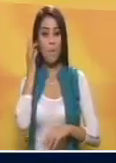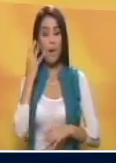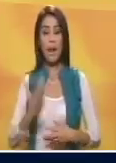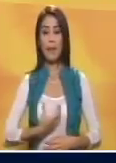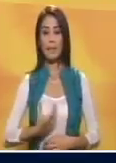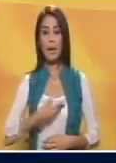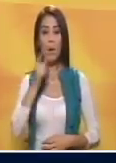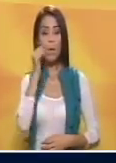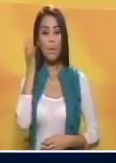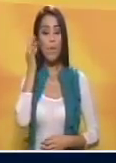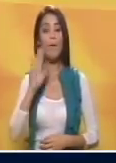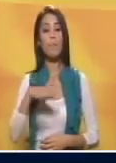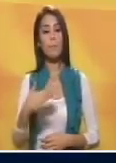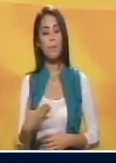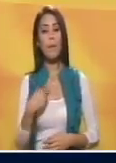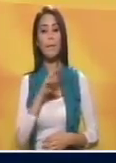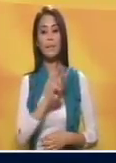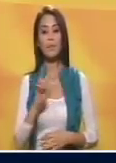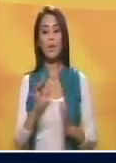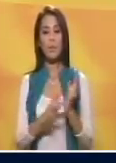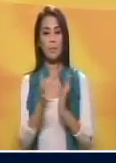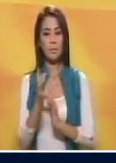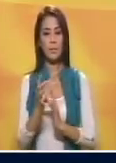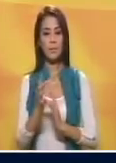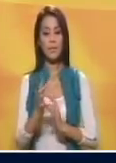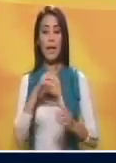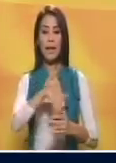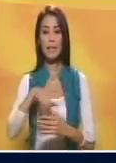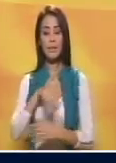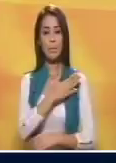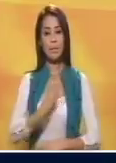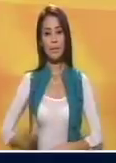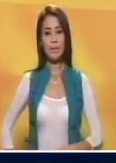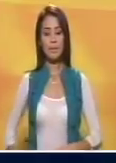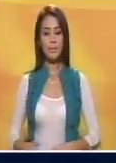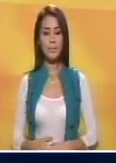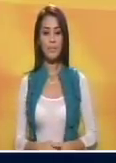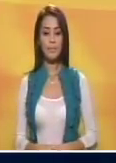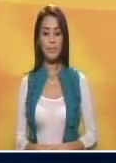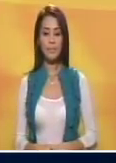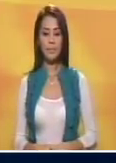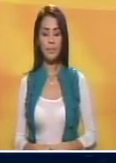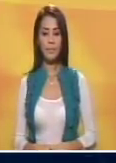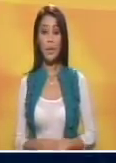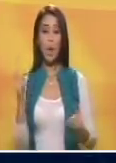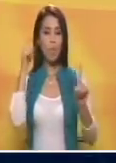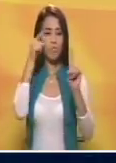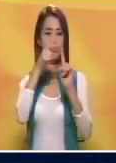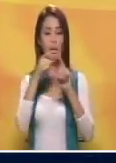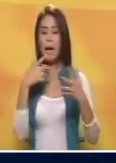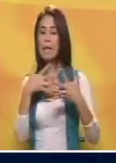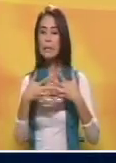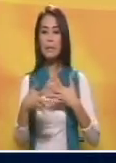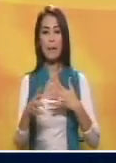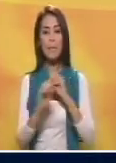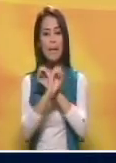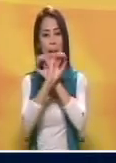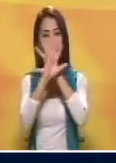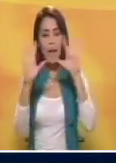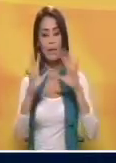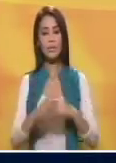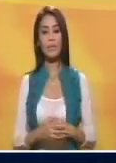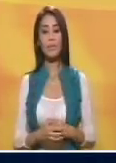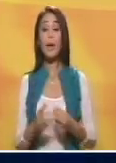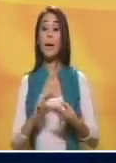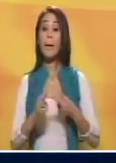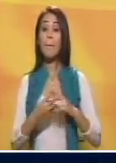y próximamente, el 22 de abril, la elección presidencial. Con objetivos muy claros, que es la preservación de la paz, que